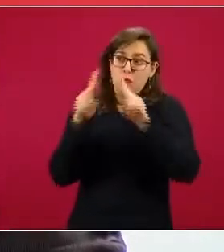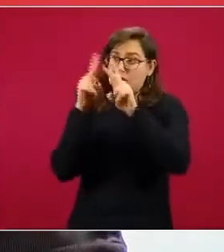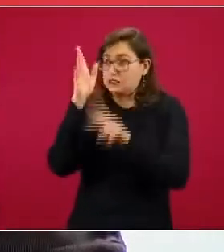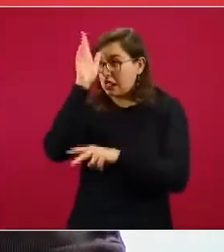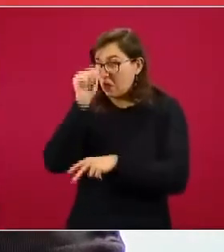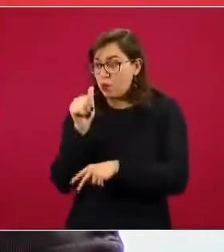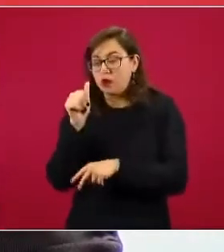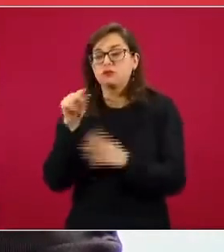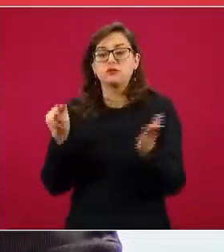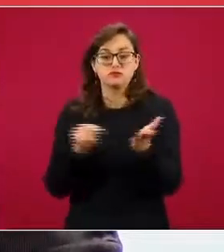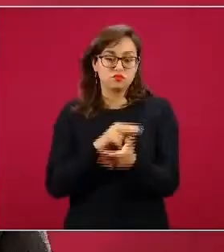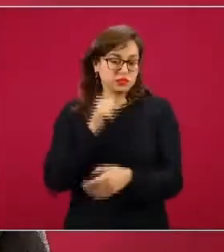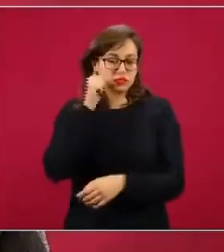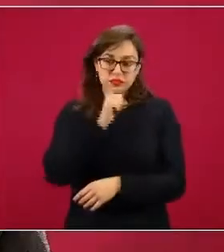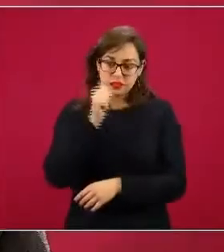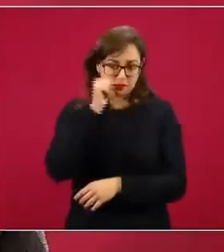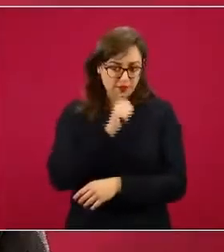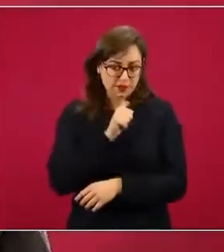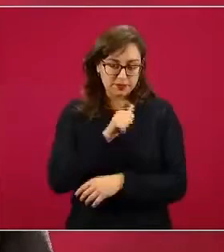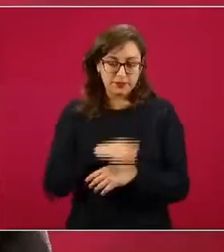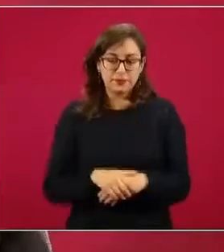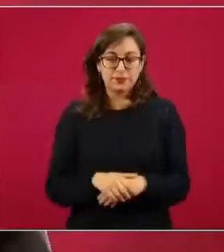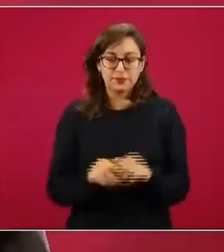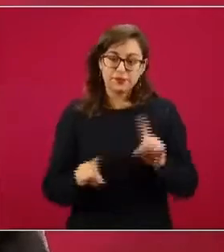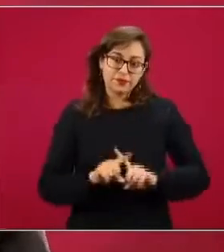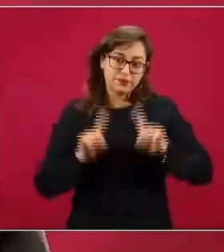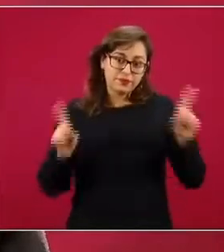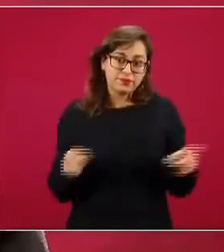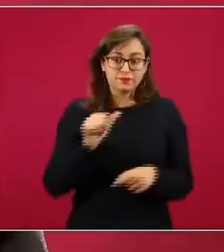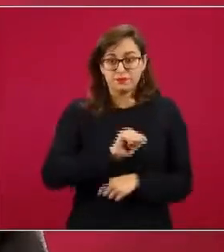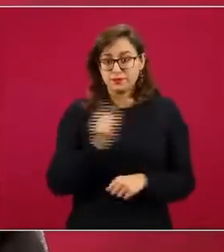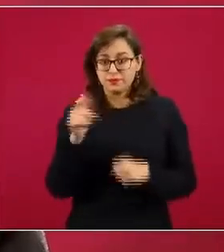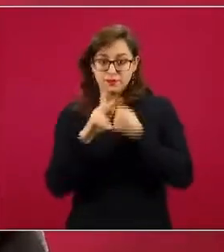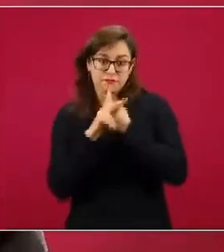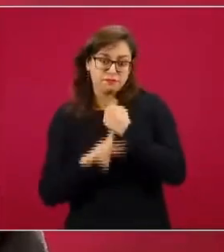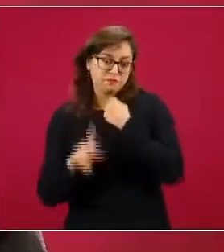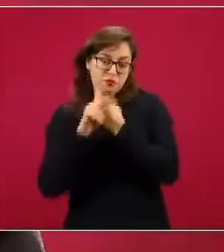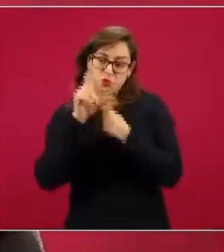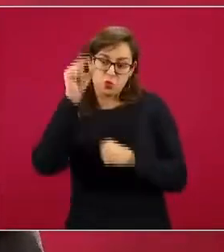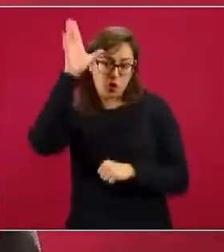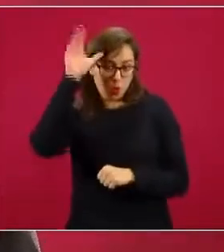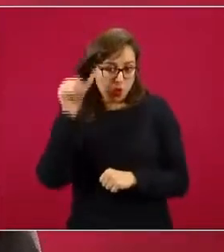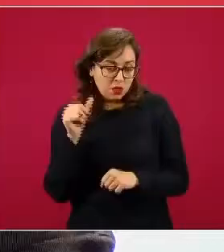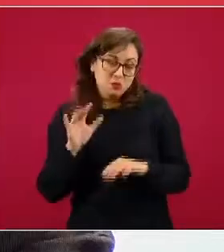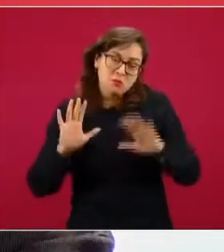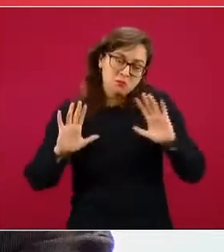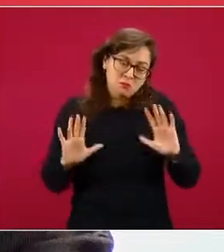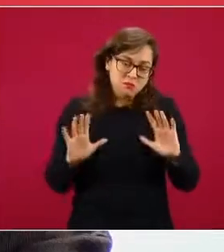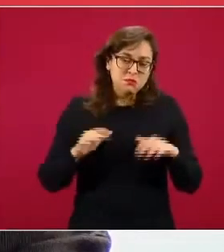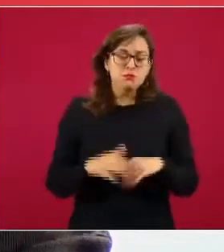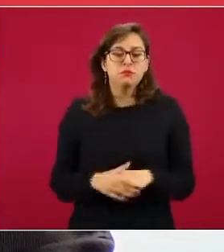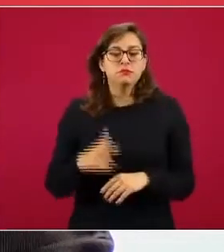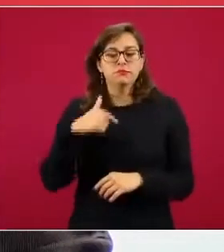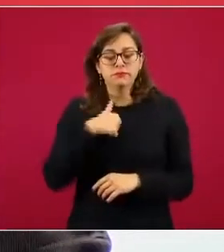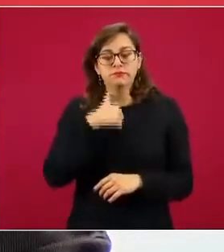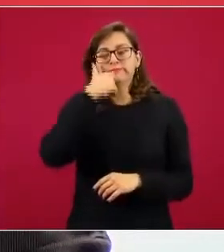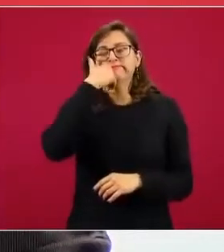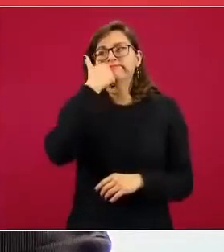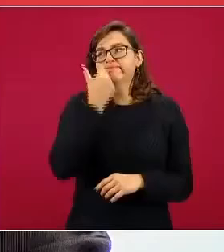mantenido siempre en esa posición, a diferencia de otros países que han cambiado esta postura. Entonces, yo